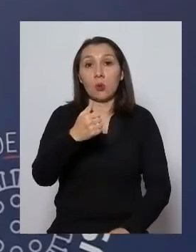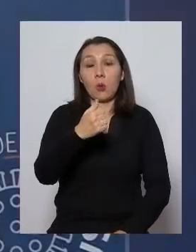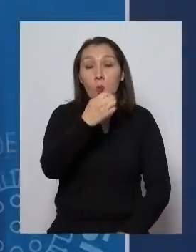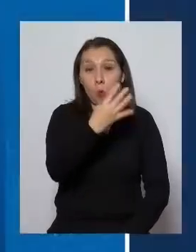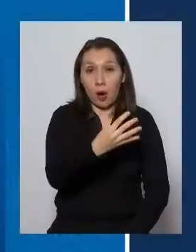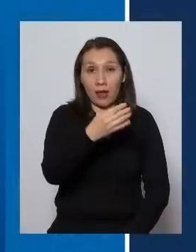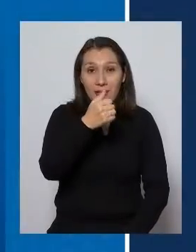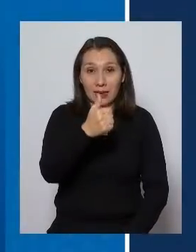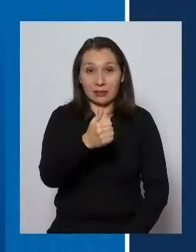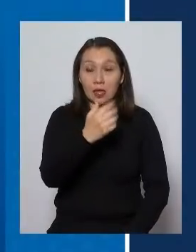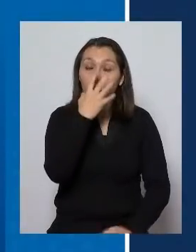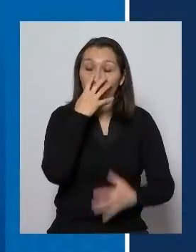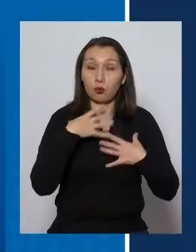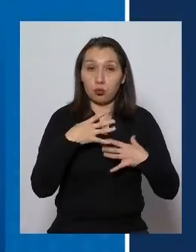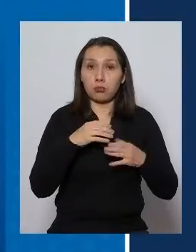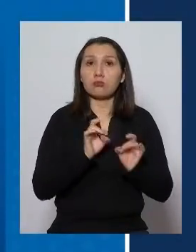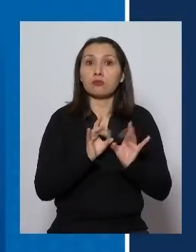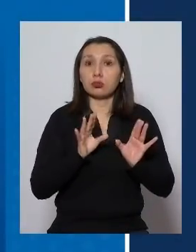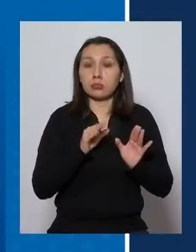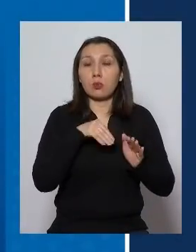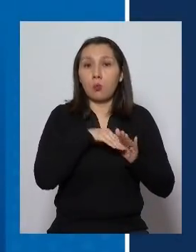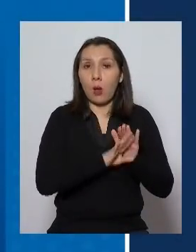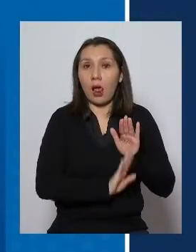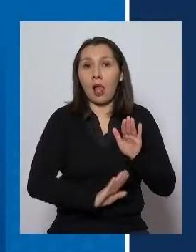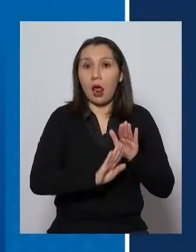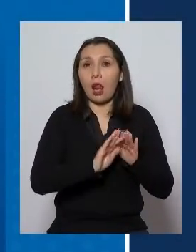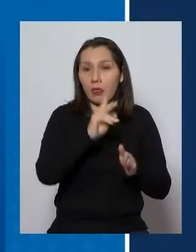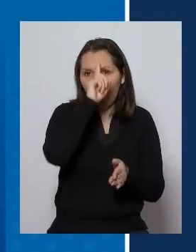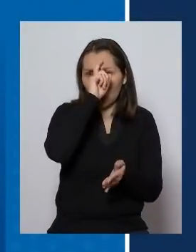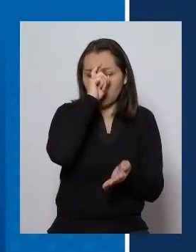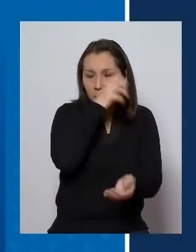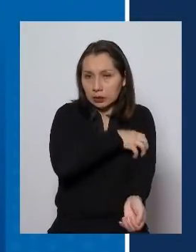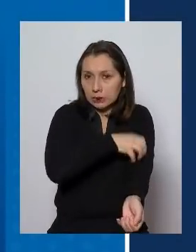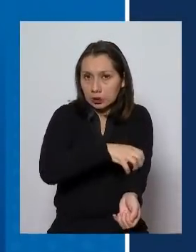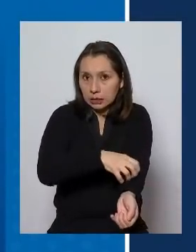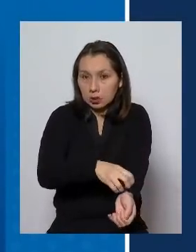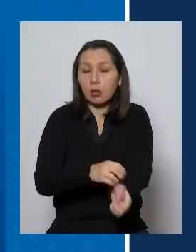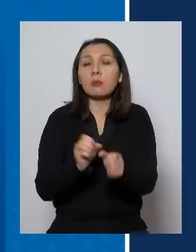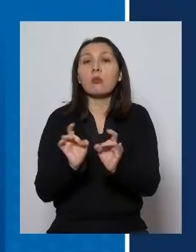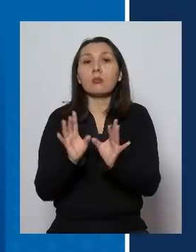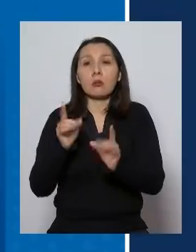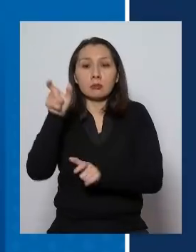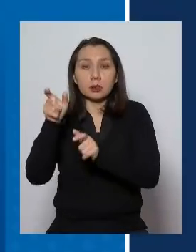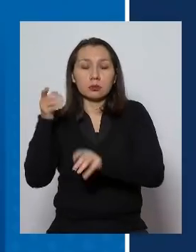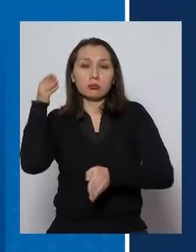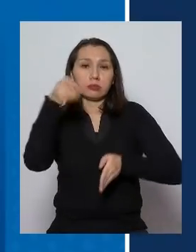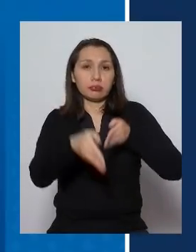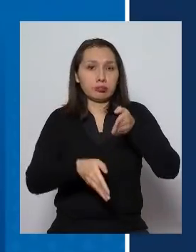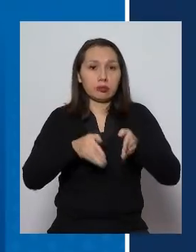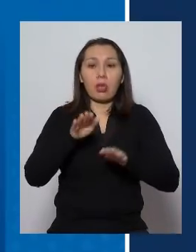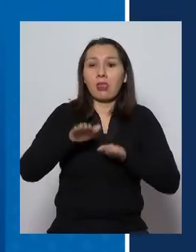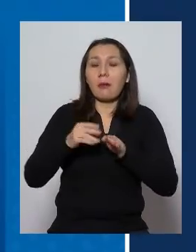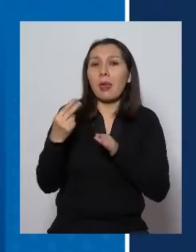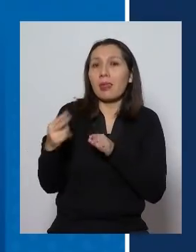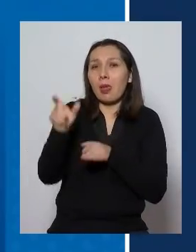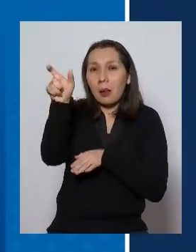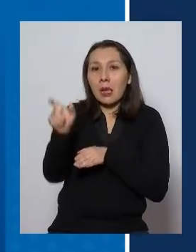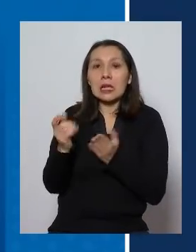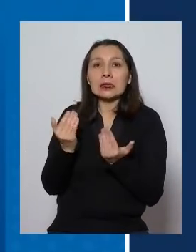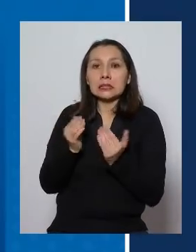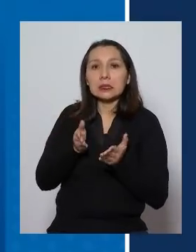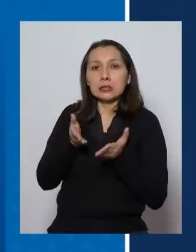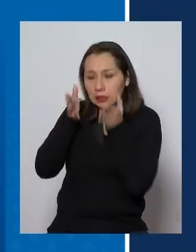346 ventiladores disponibles en nuestra red para seguir recibiendo a los pacientes de acuerdo al cuidado que ellos